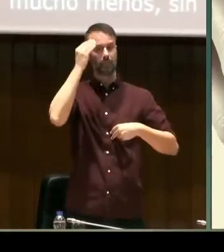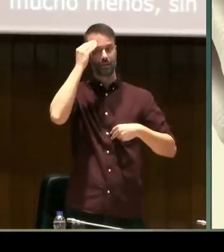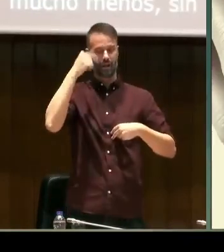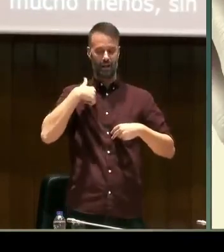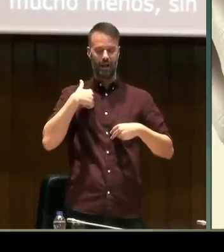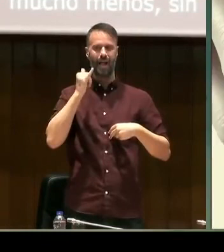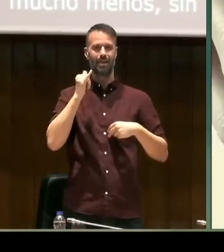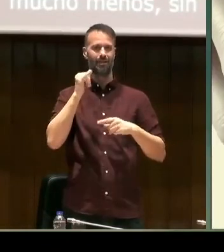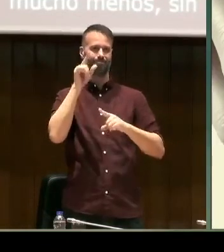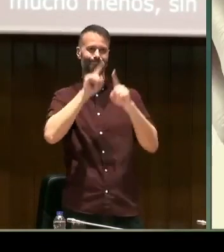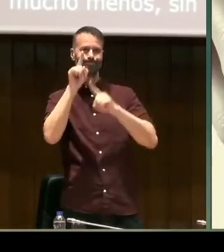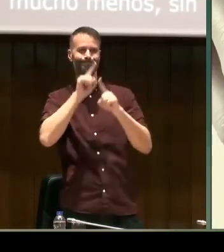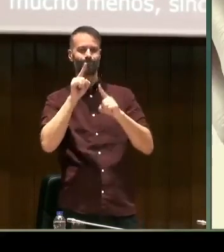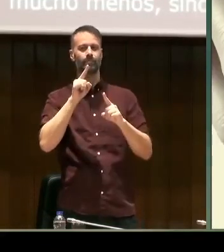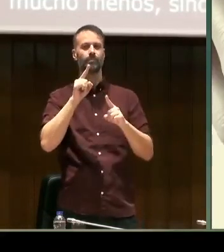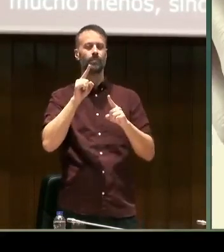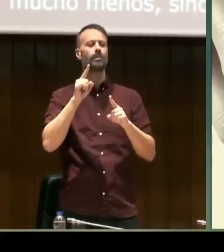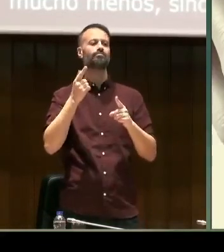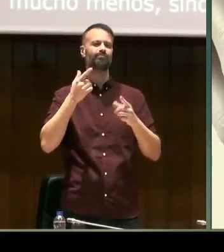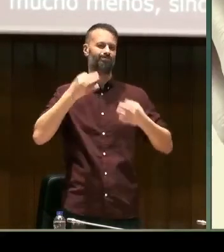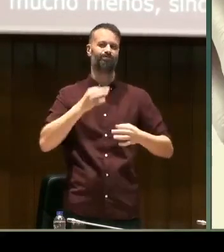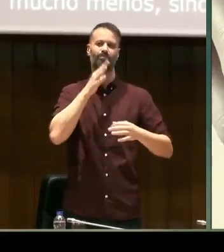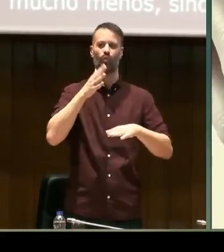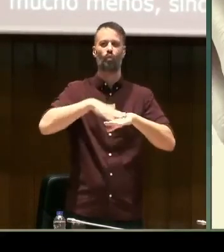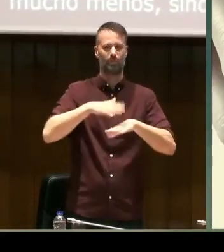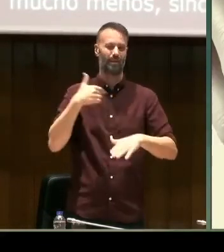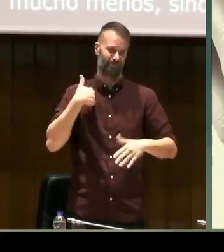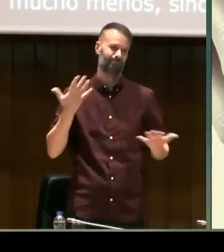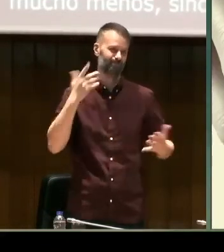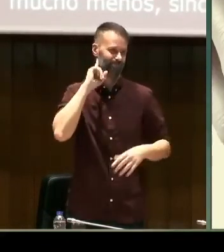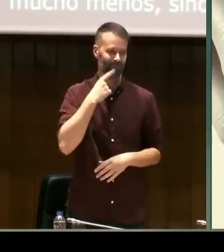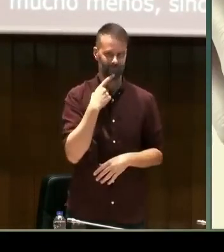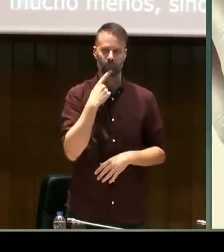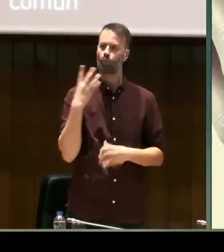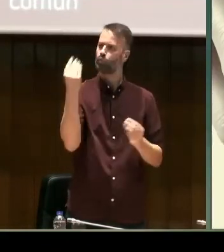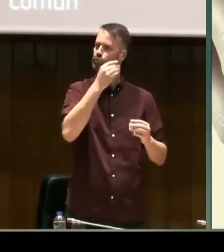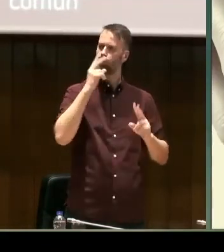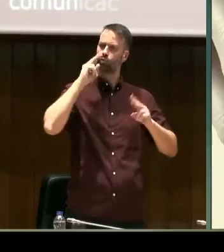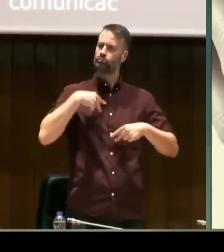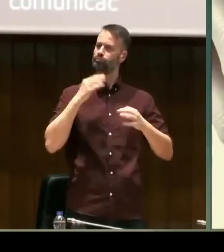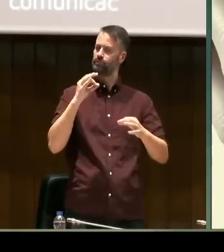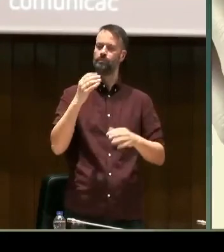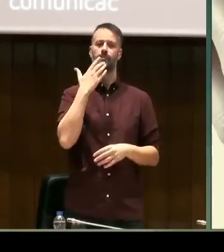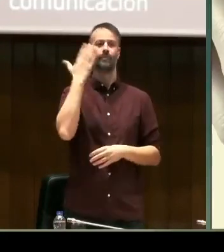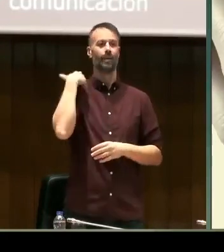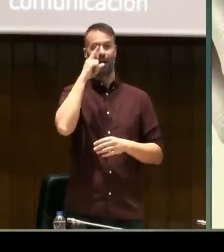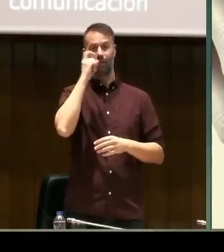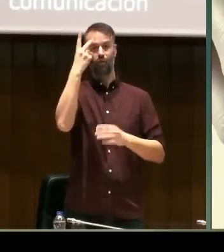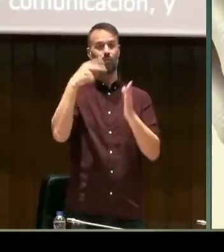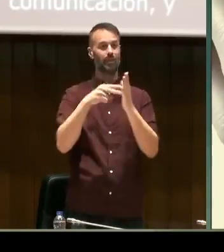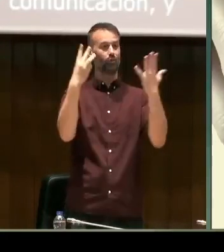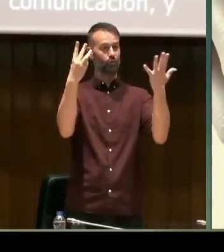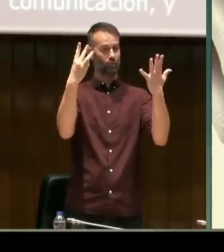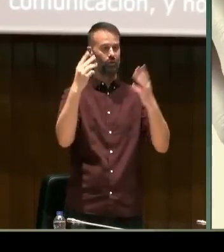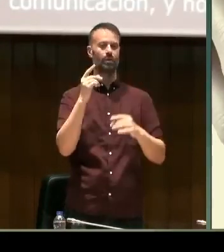hay muchas personas sordas cuya autopercepción pues, se constata en ellos que efectivamente